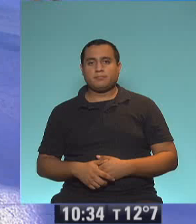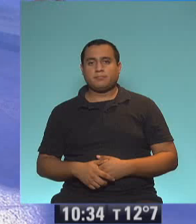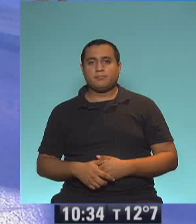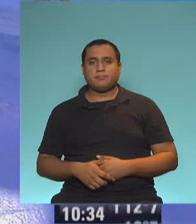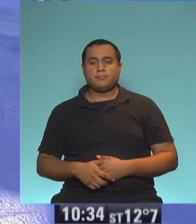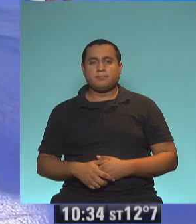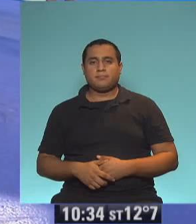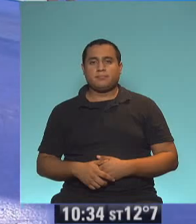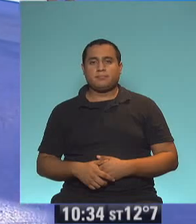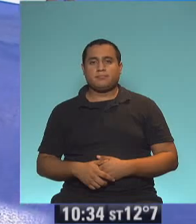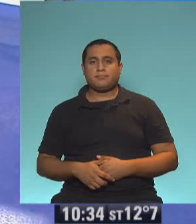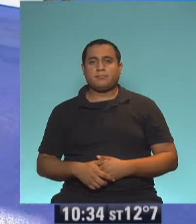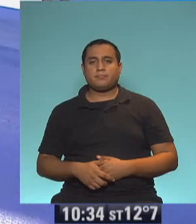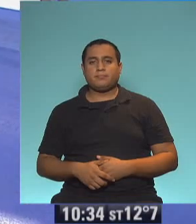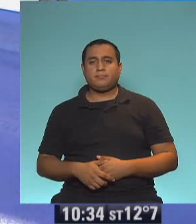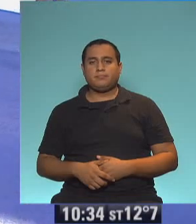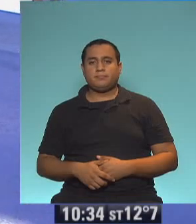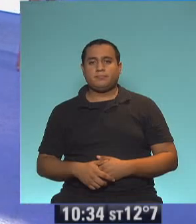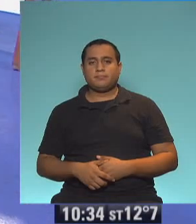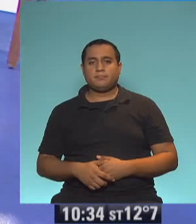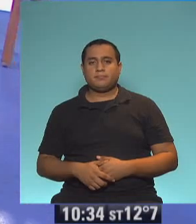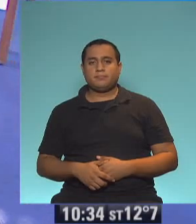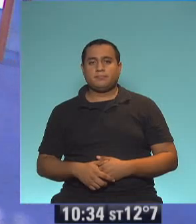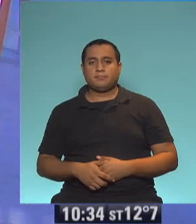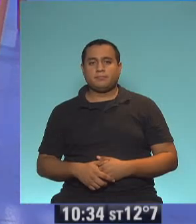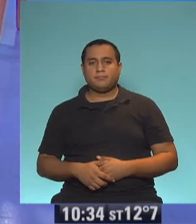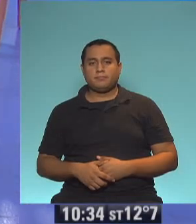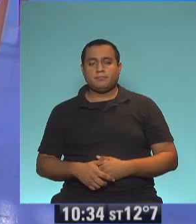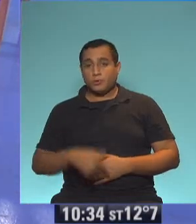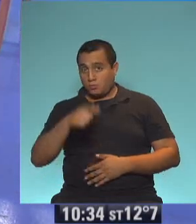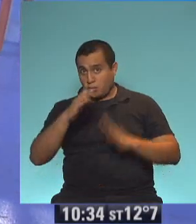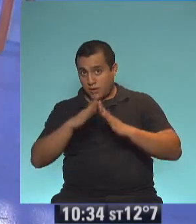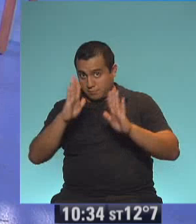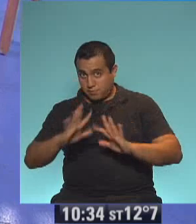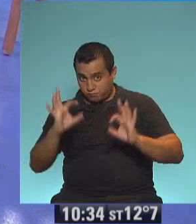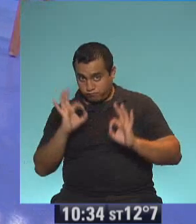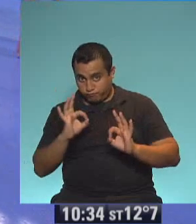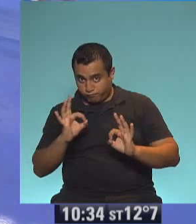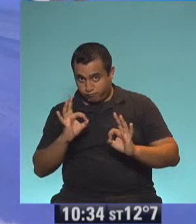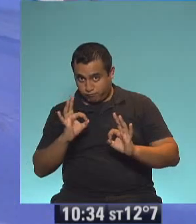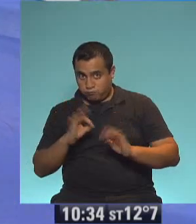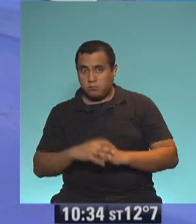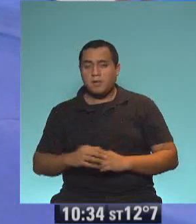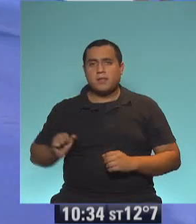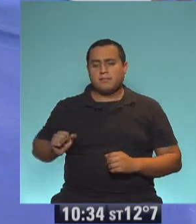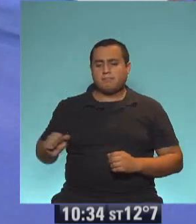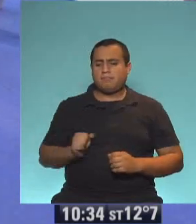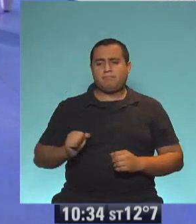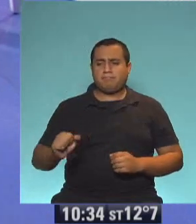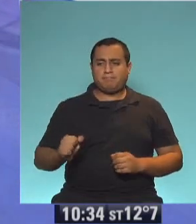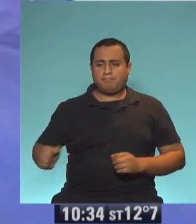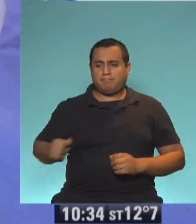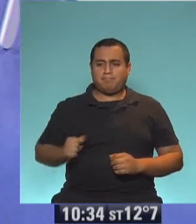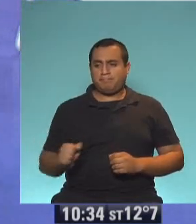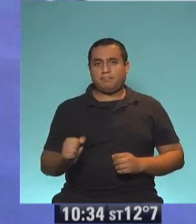está. Perfecto. Esto lo podemos poner ahí. Como... Ahí está. Están no preparados sé, en sus asiento. Casas. Ahí está. ¿Listo? El reloj del conteo